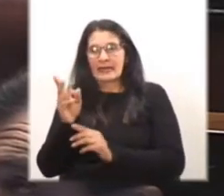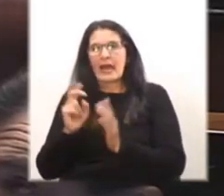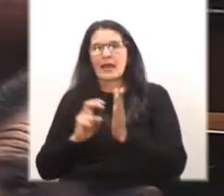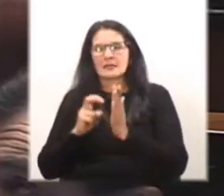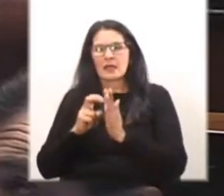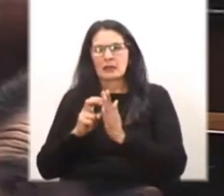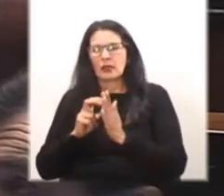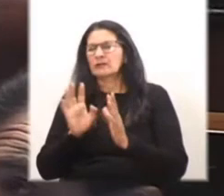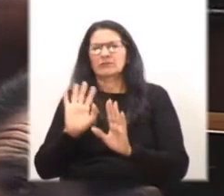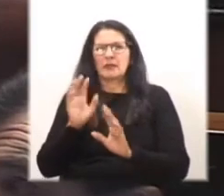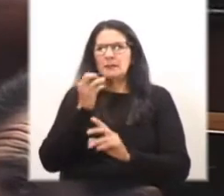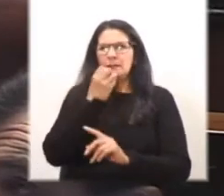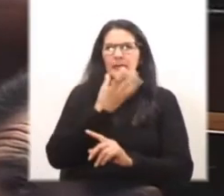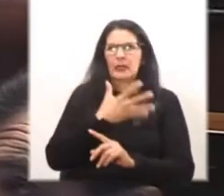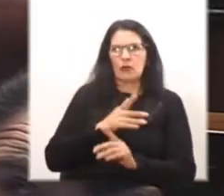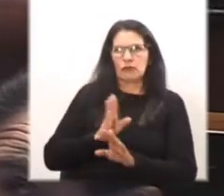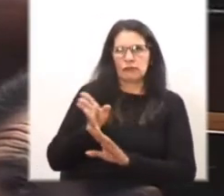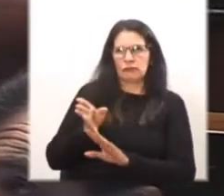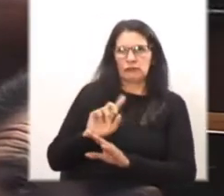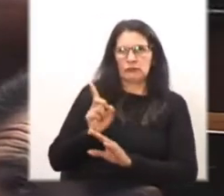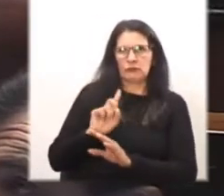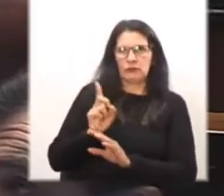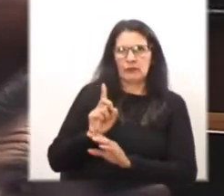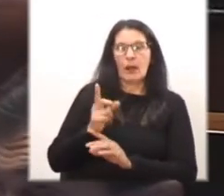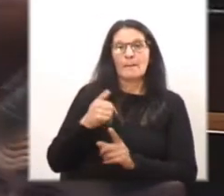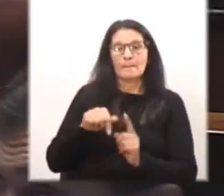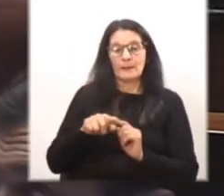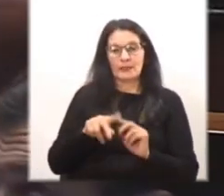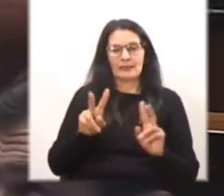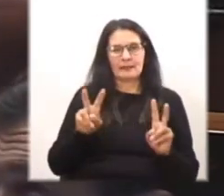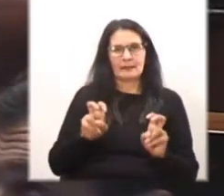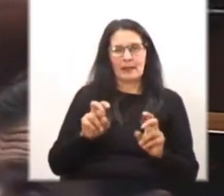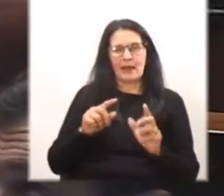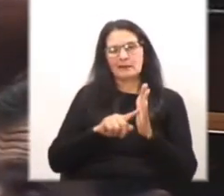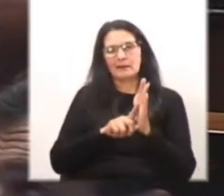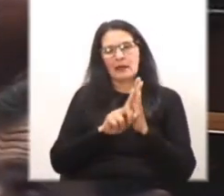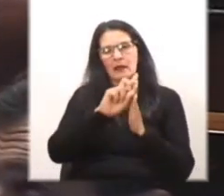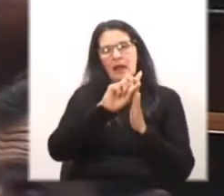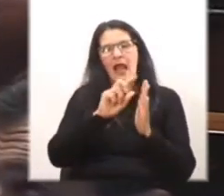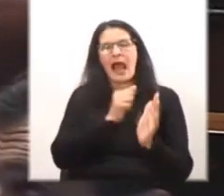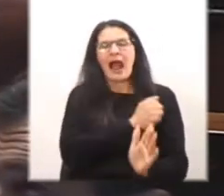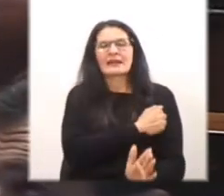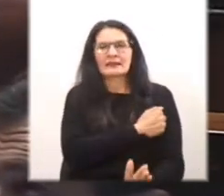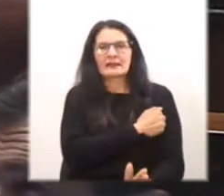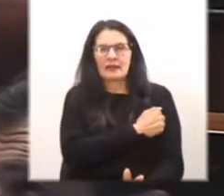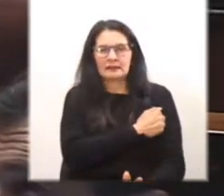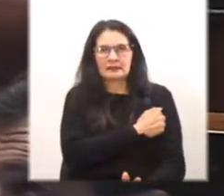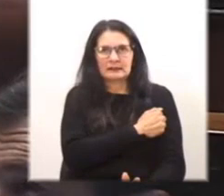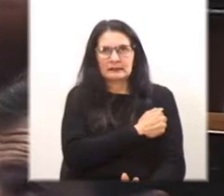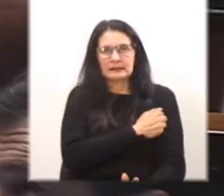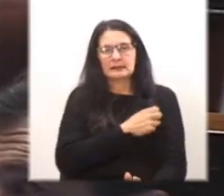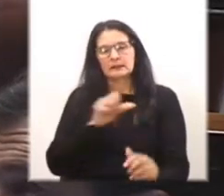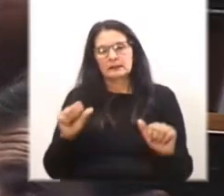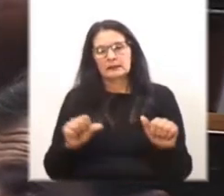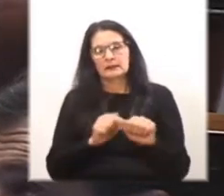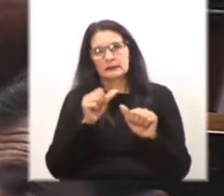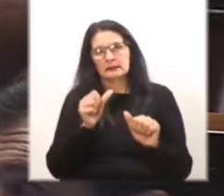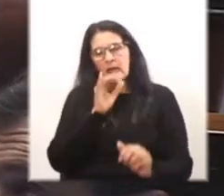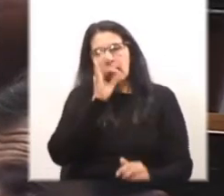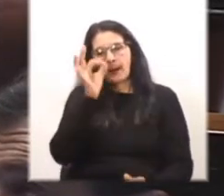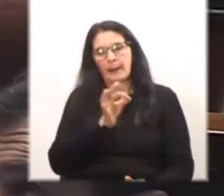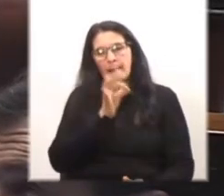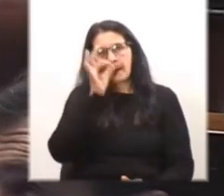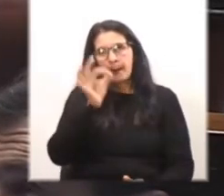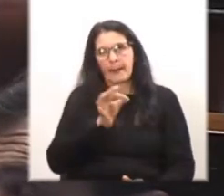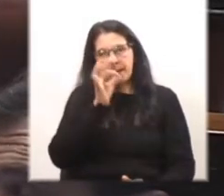no ir a Salto, porque estaba este tema candente, siguió para Artigas, hizo declaraciones